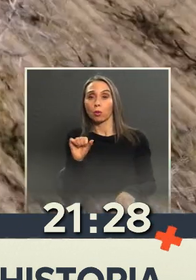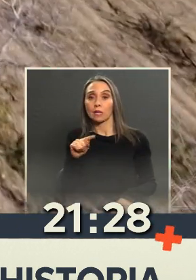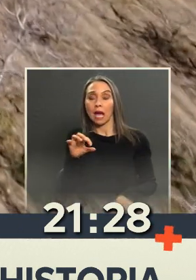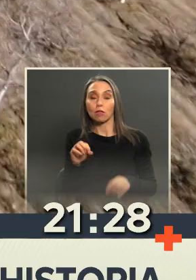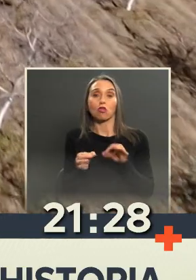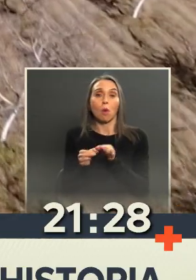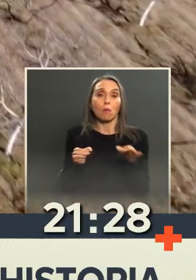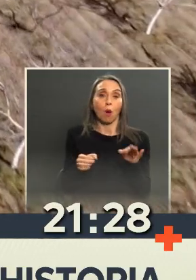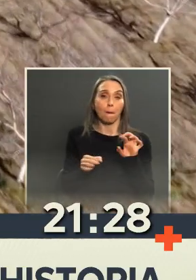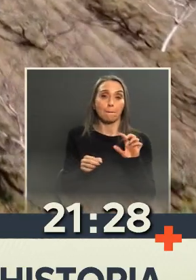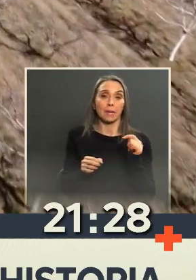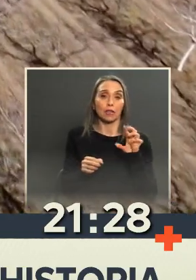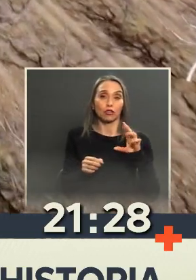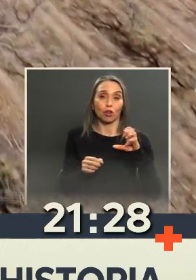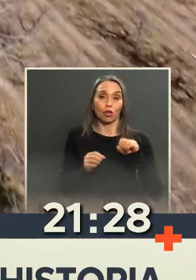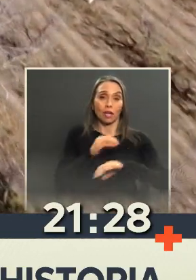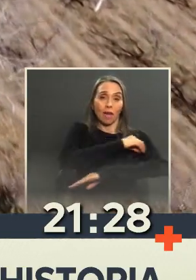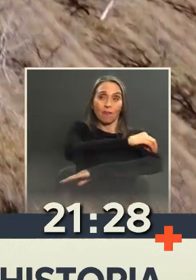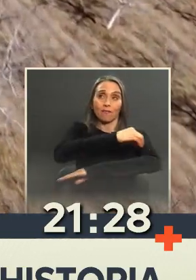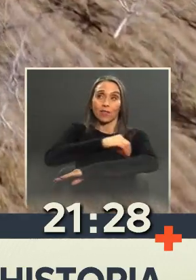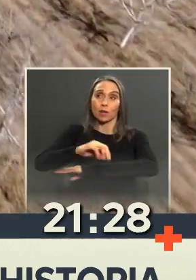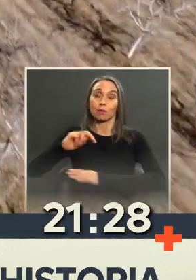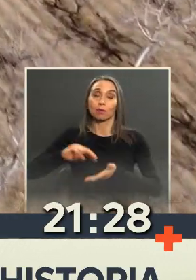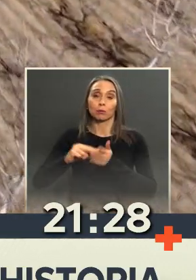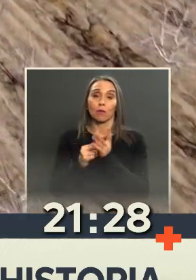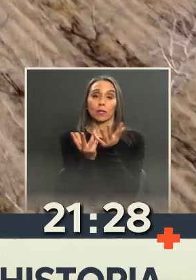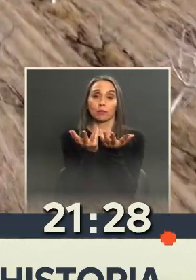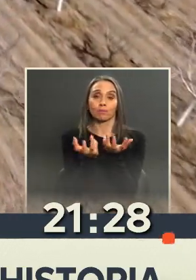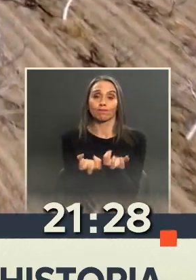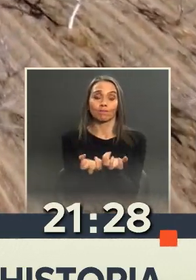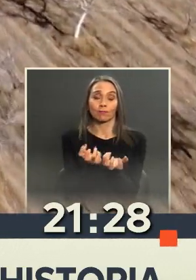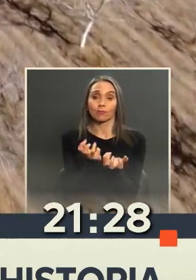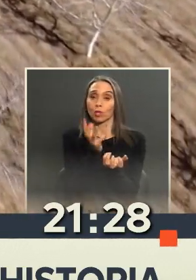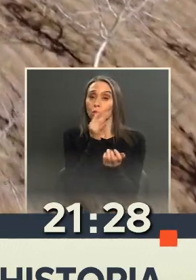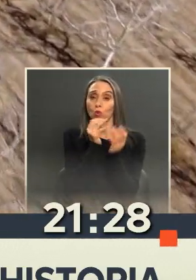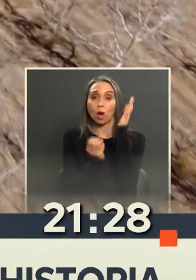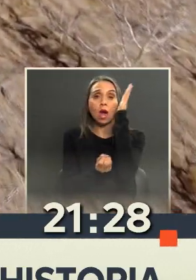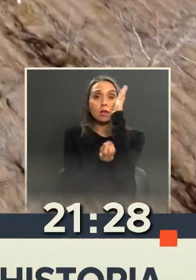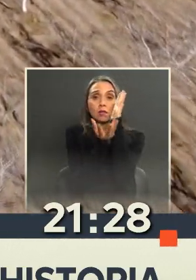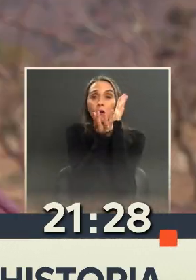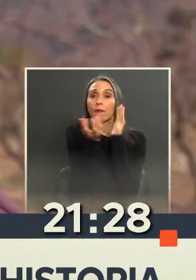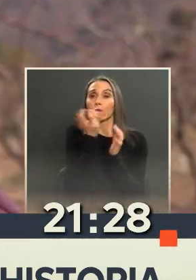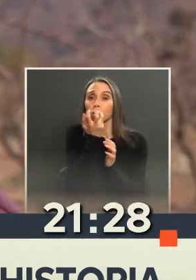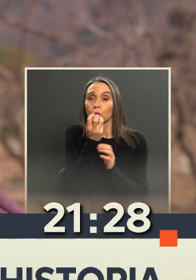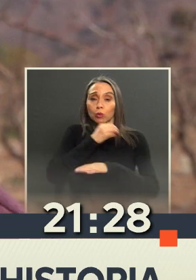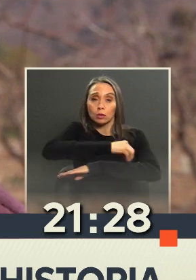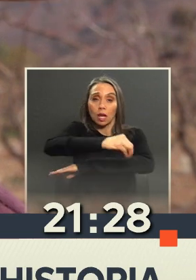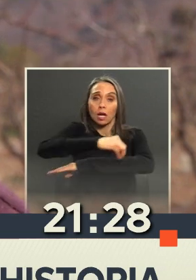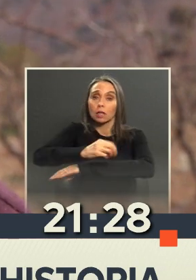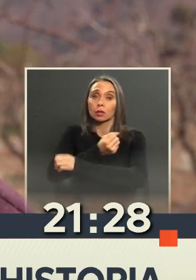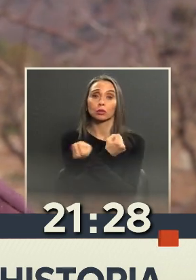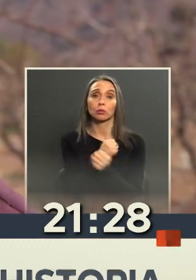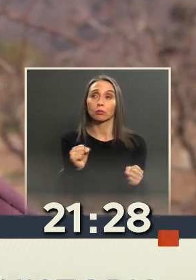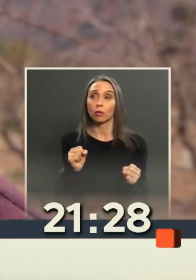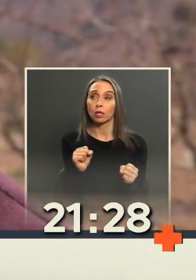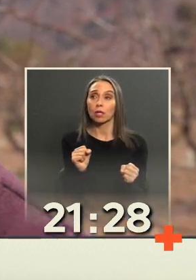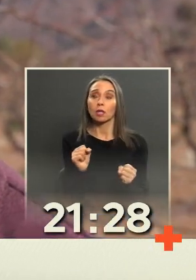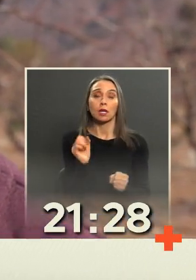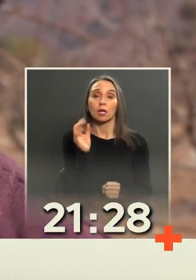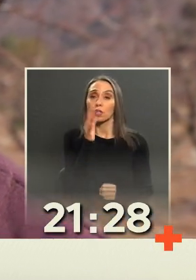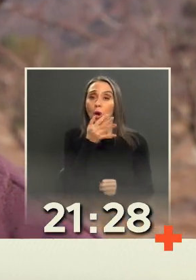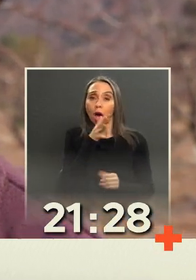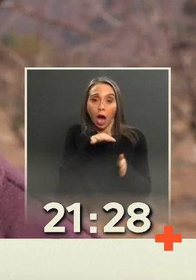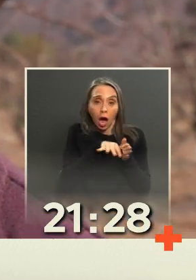sus agricultores han sufrido de las consecuencias de la sequía resulta que no se va a poder producir nos da el agua para regar